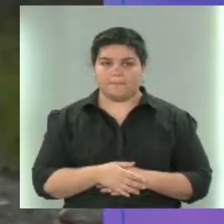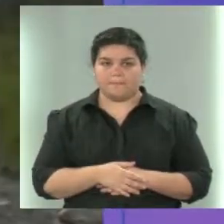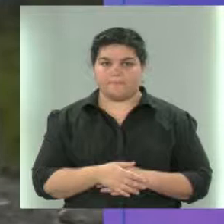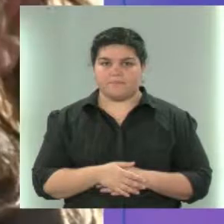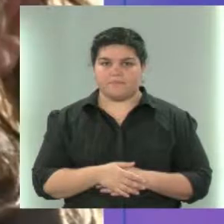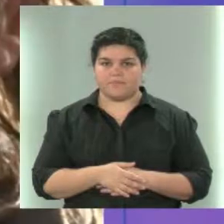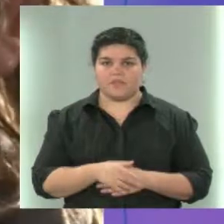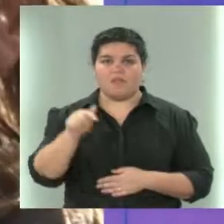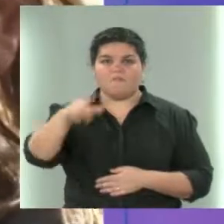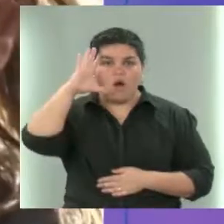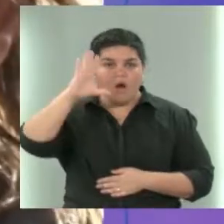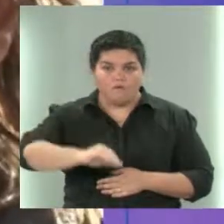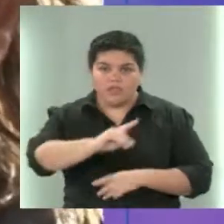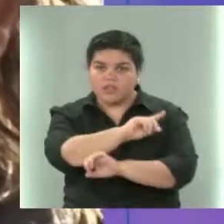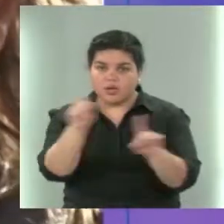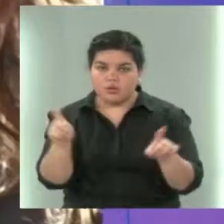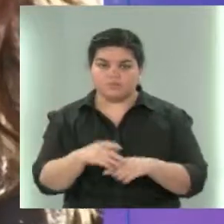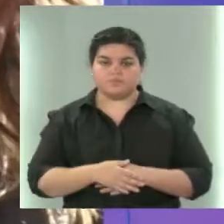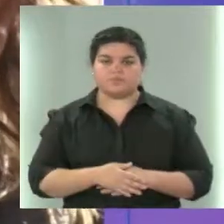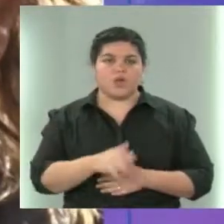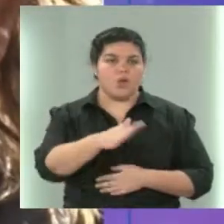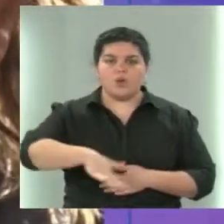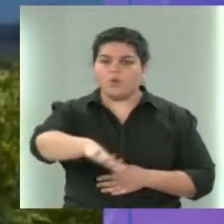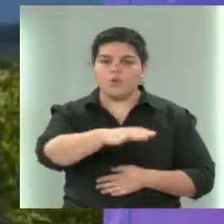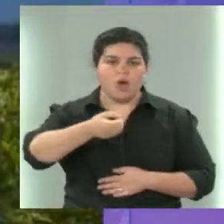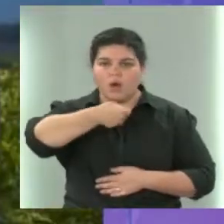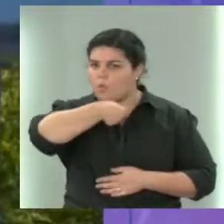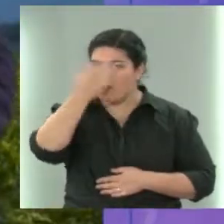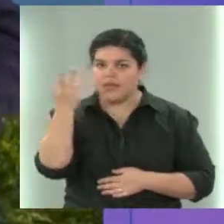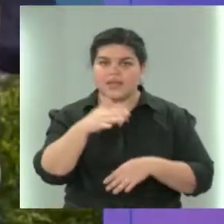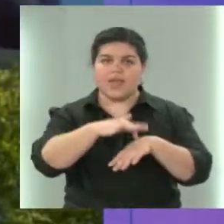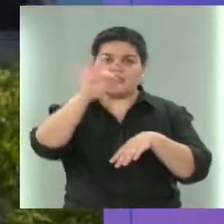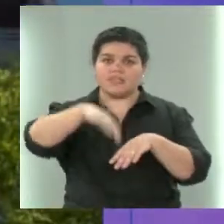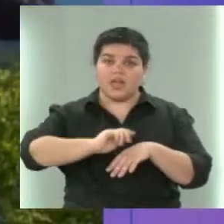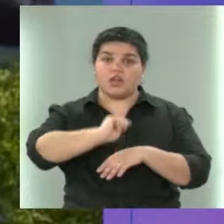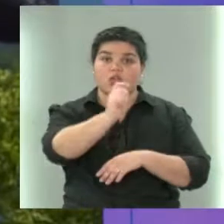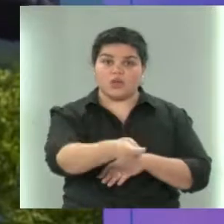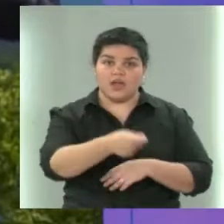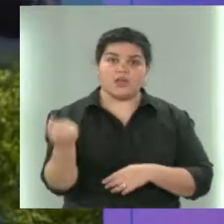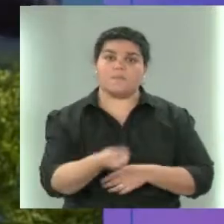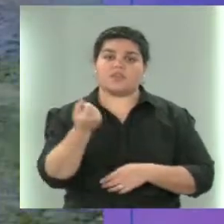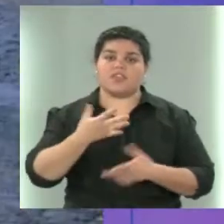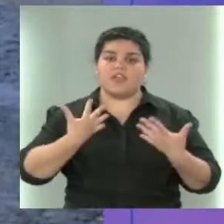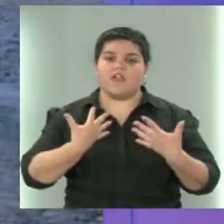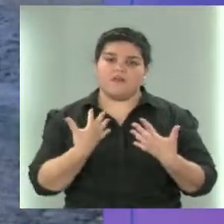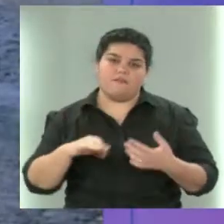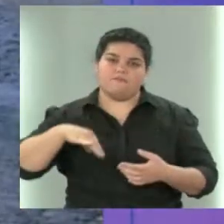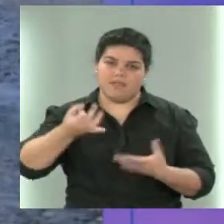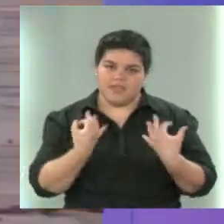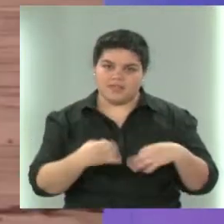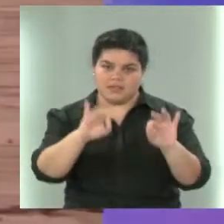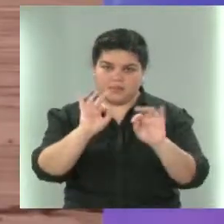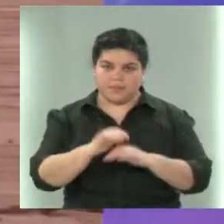No te olvides, estés donde estés, donar sangre salva vidas.